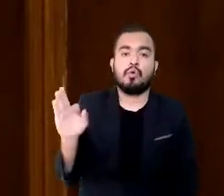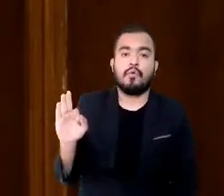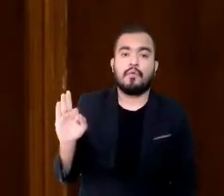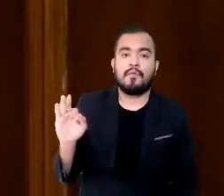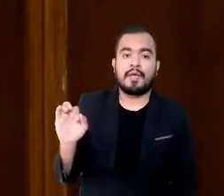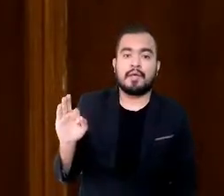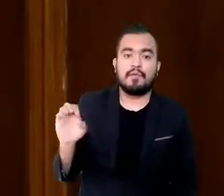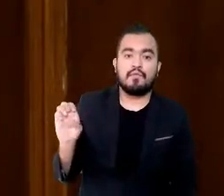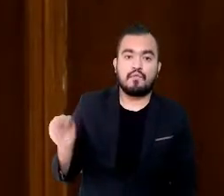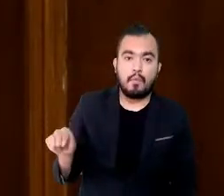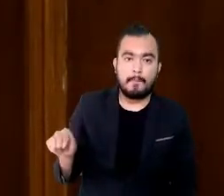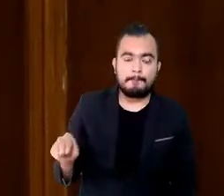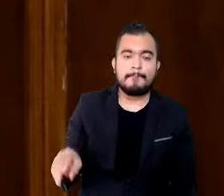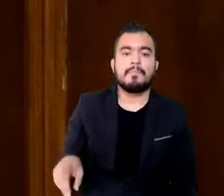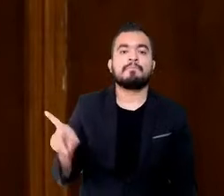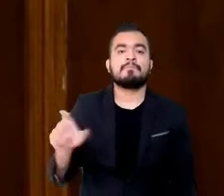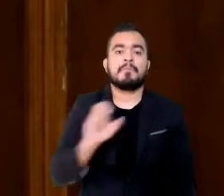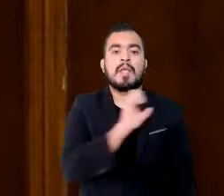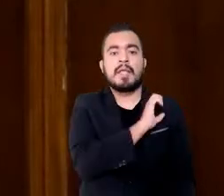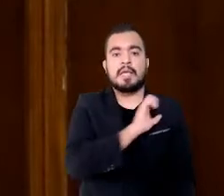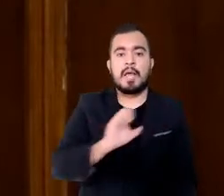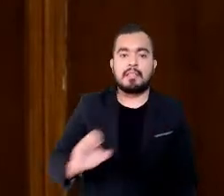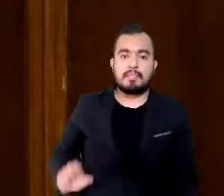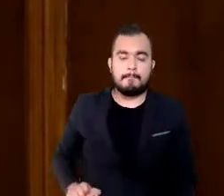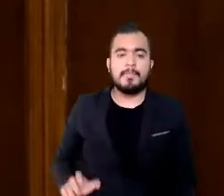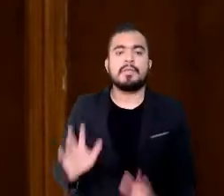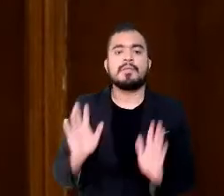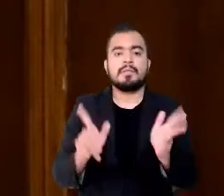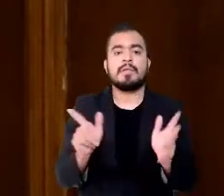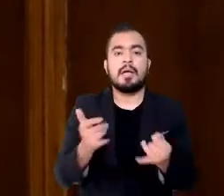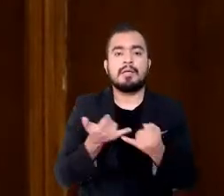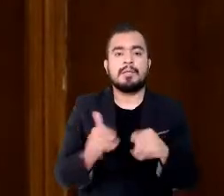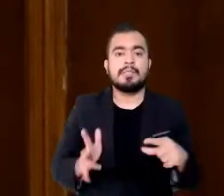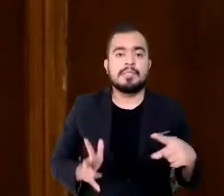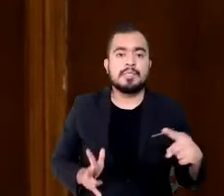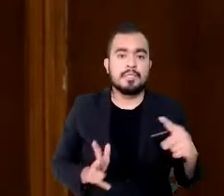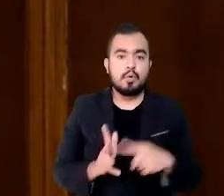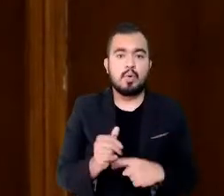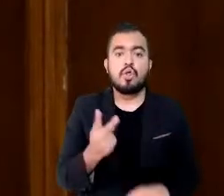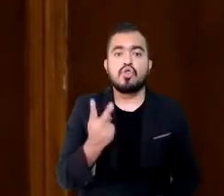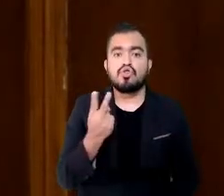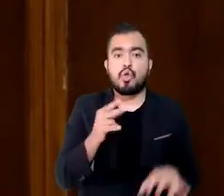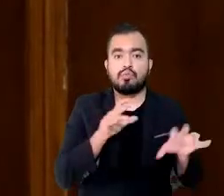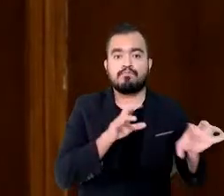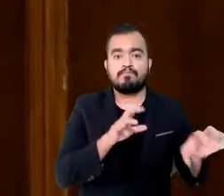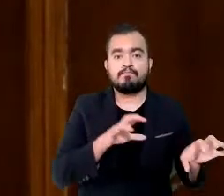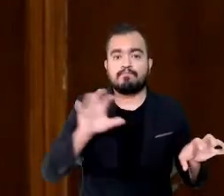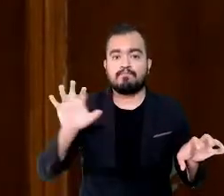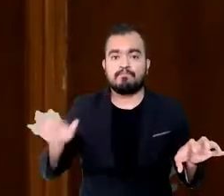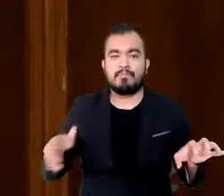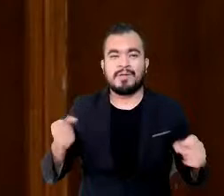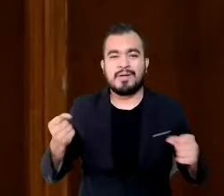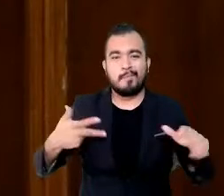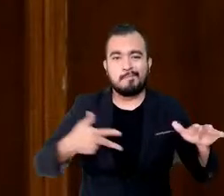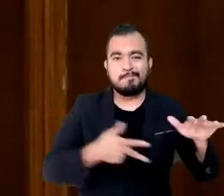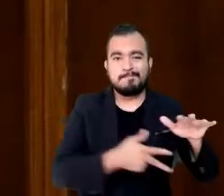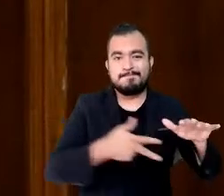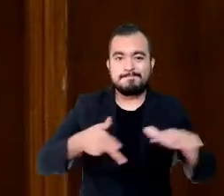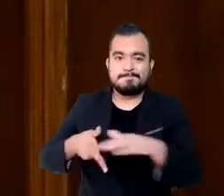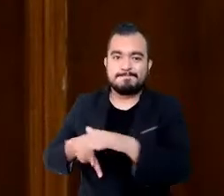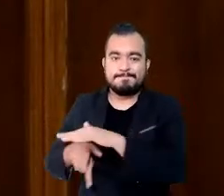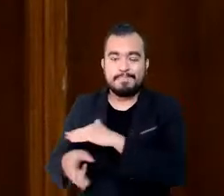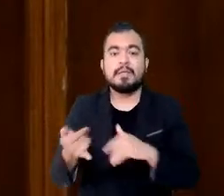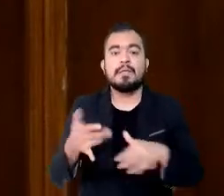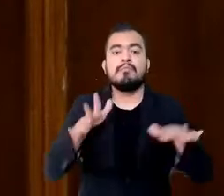Destaca el caso de Ecatepec, donde se inauguraron 2 estaciones adicionales y se remodelaron